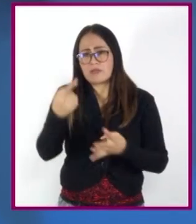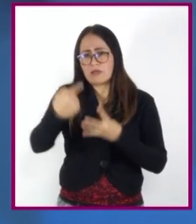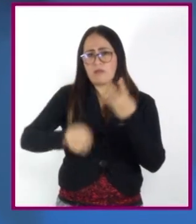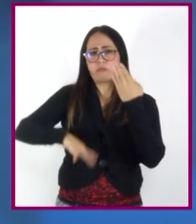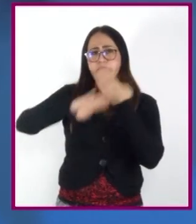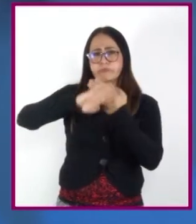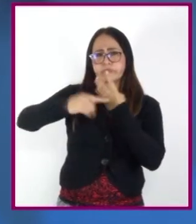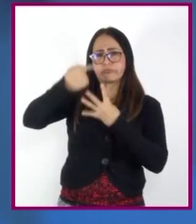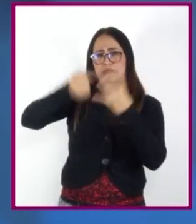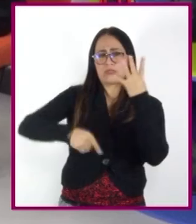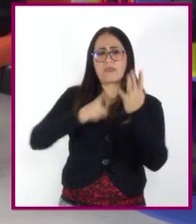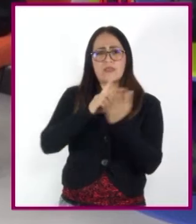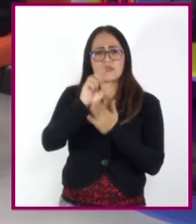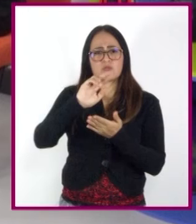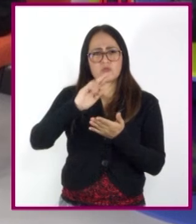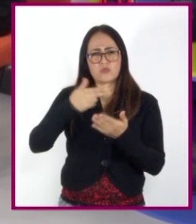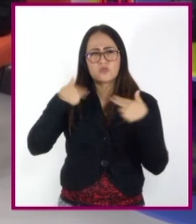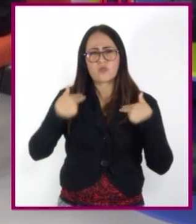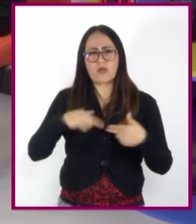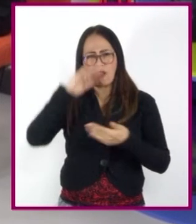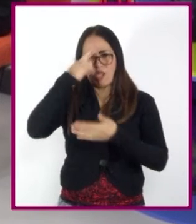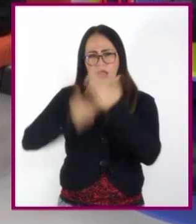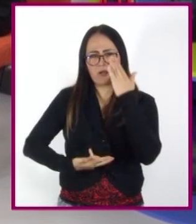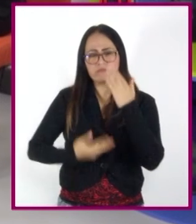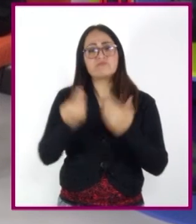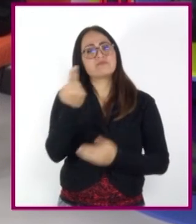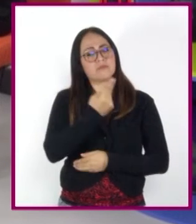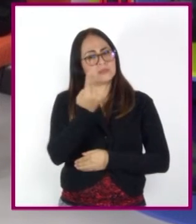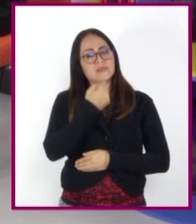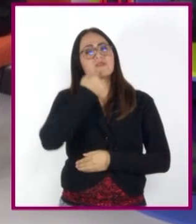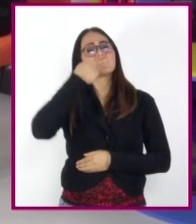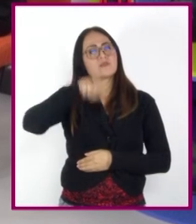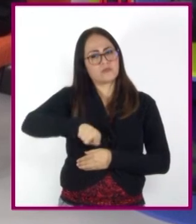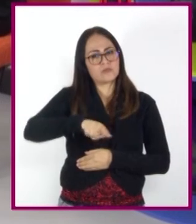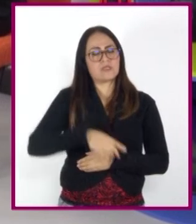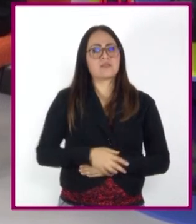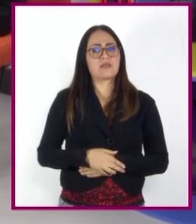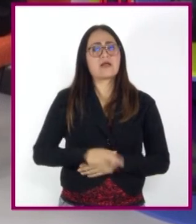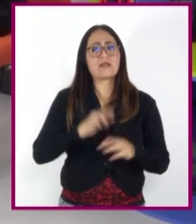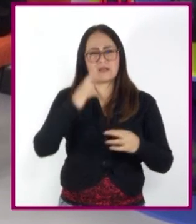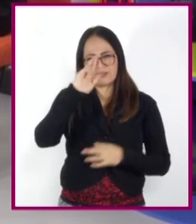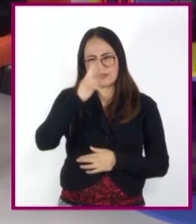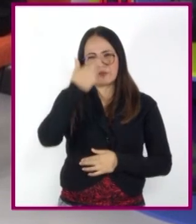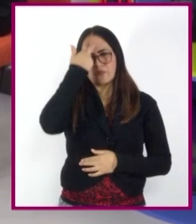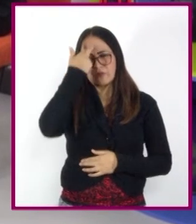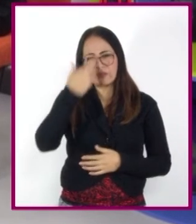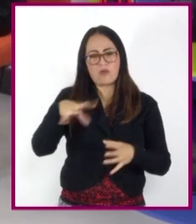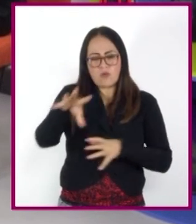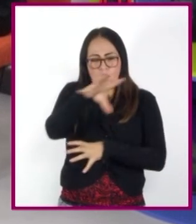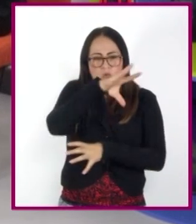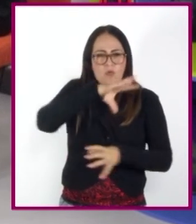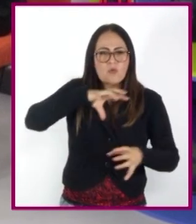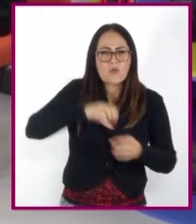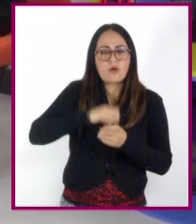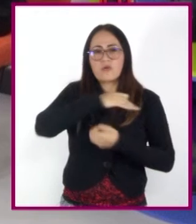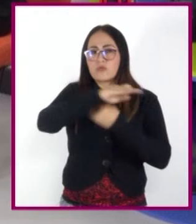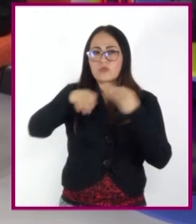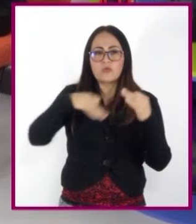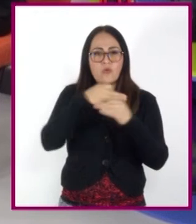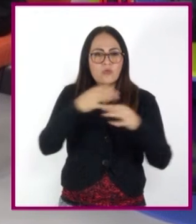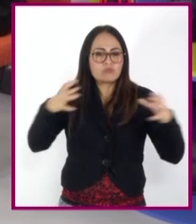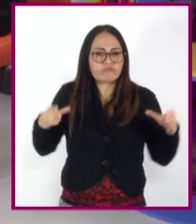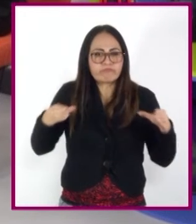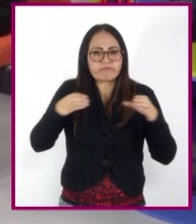sus derechos humanos. Recuerden que la inclusión es un trabajo en conjunto, es un trabajo en